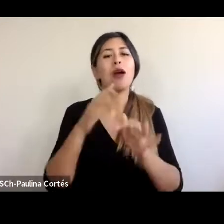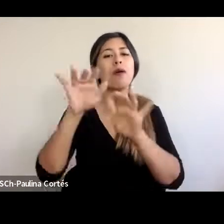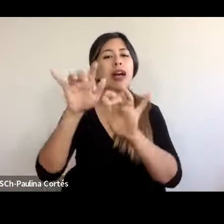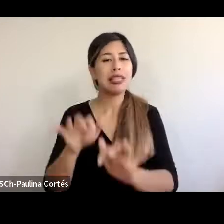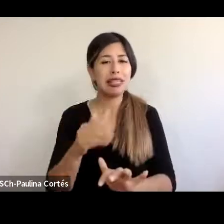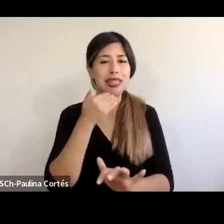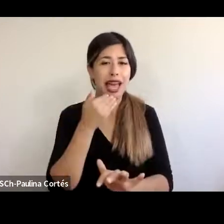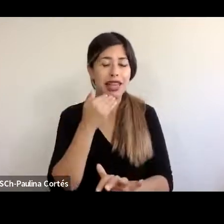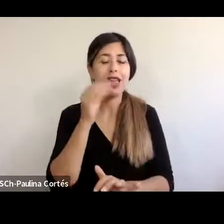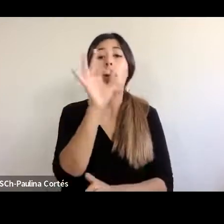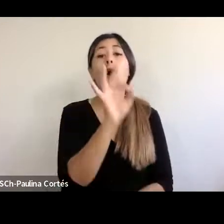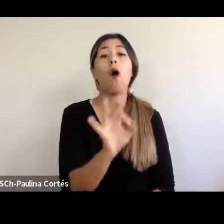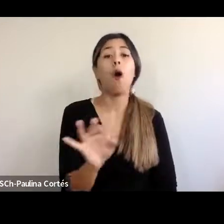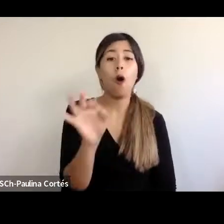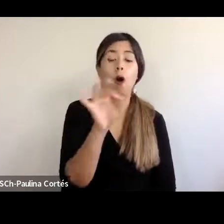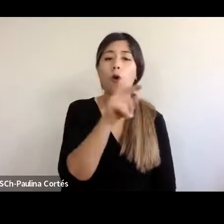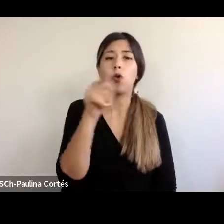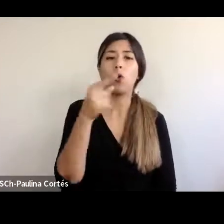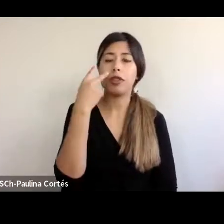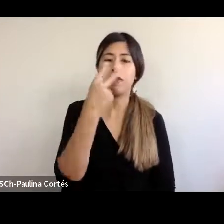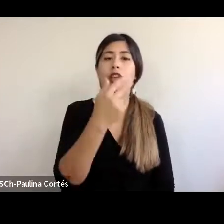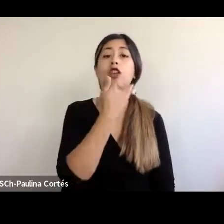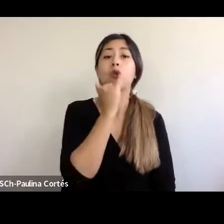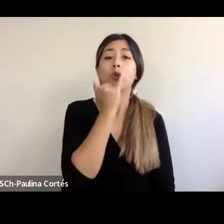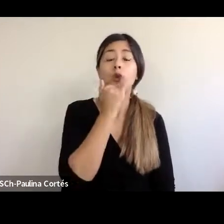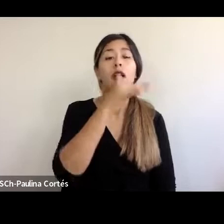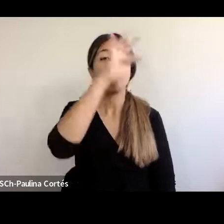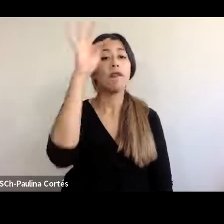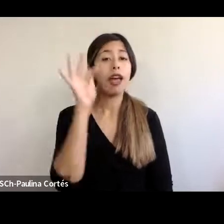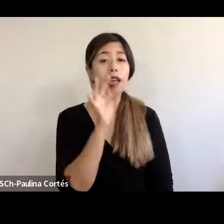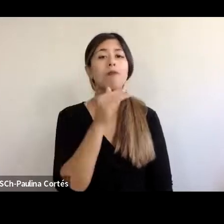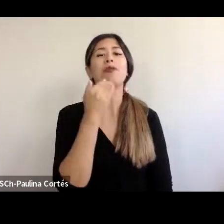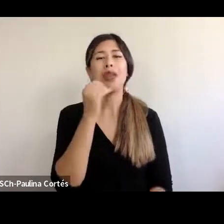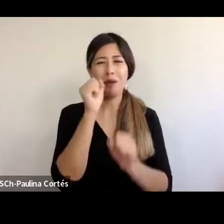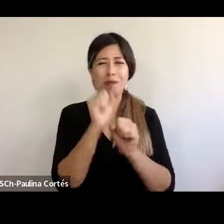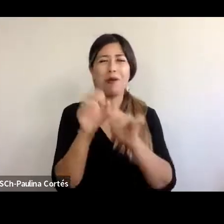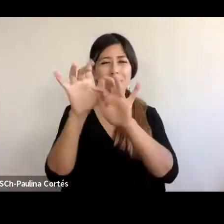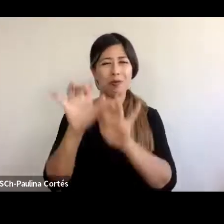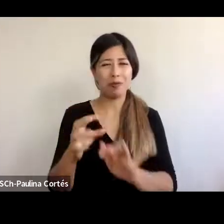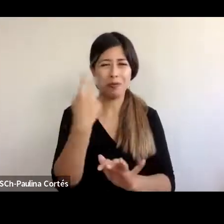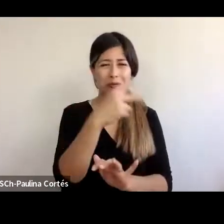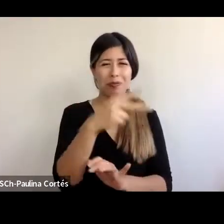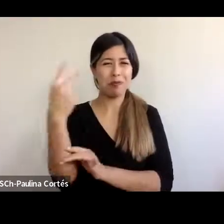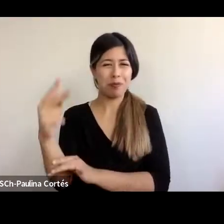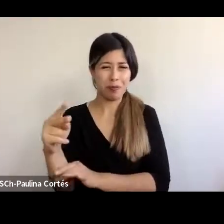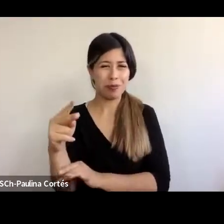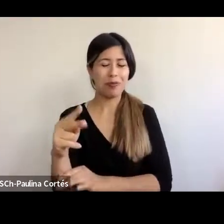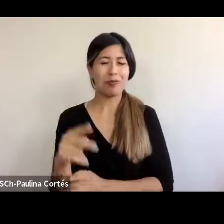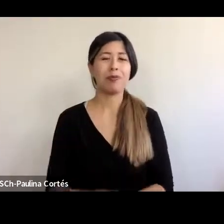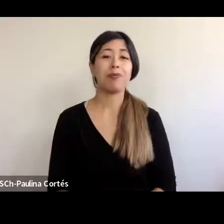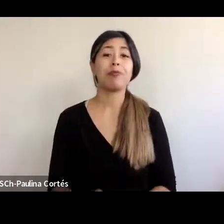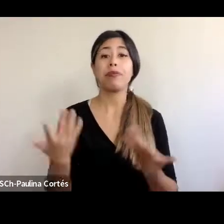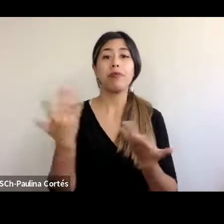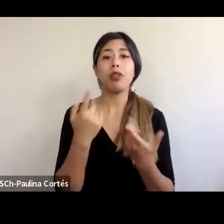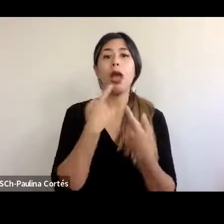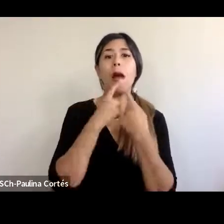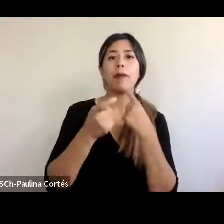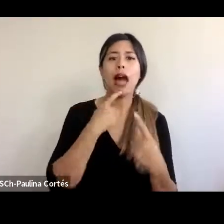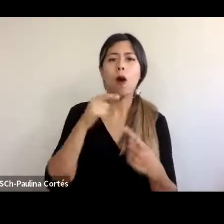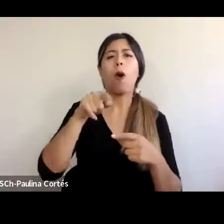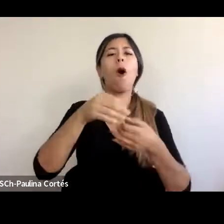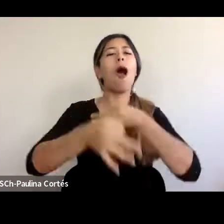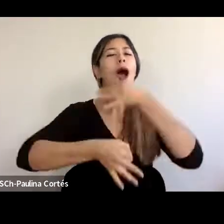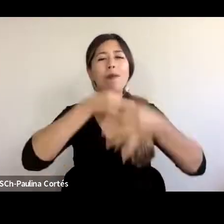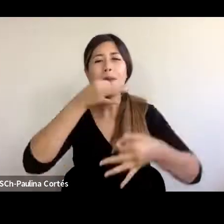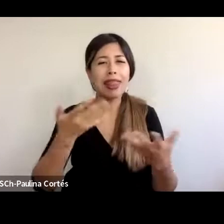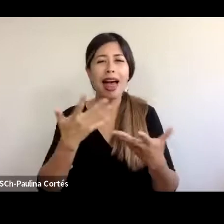o a través, si están conectados a través de YouTube o Facebook, a través de los chats también, enviando sus preguntas, sus comentarios,